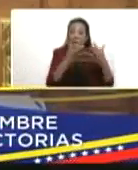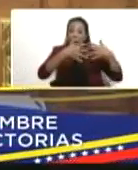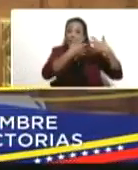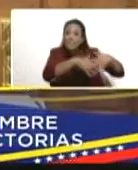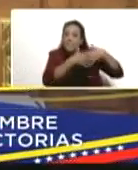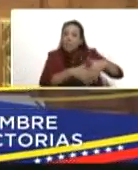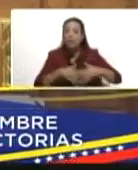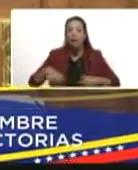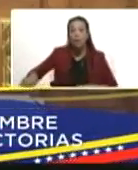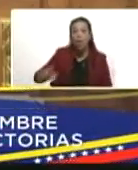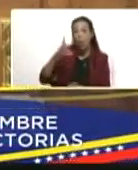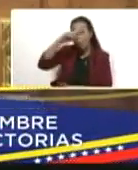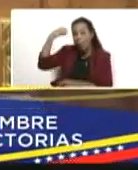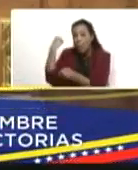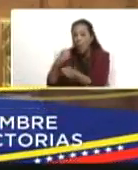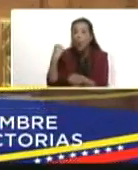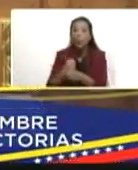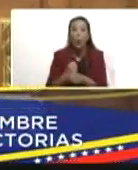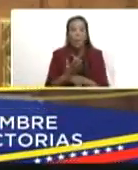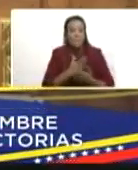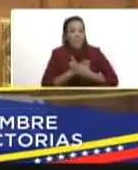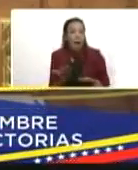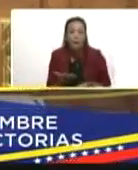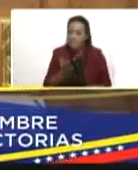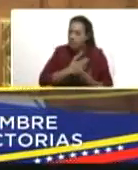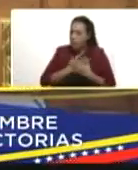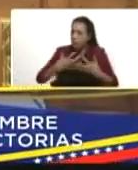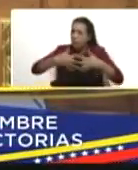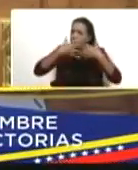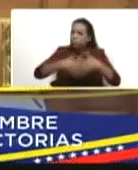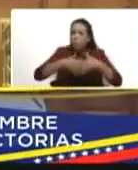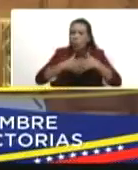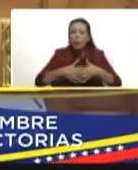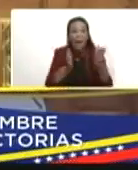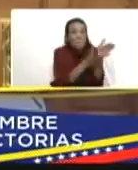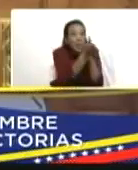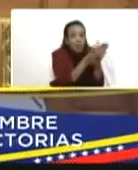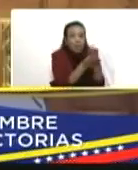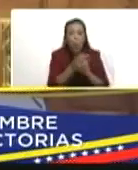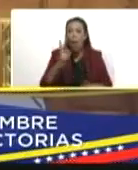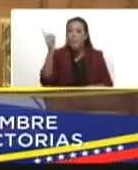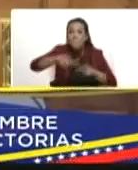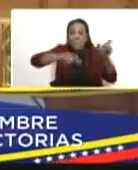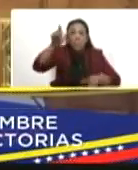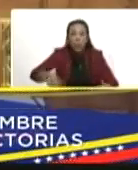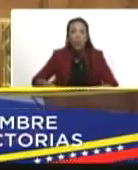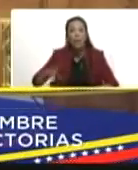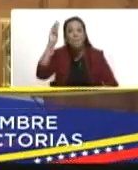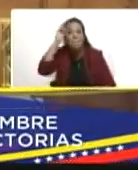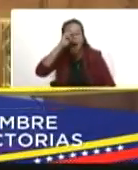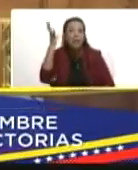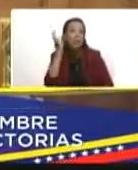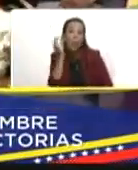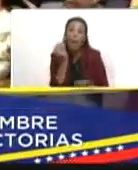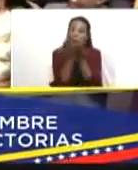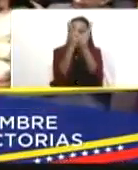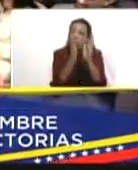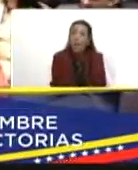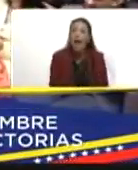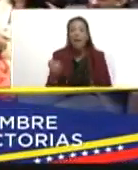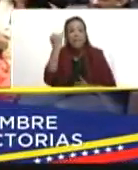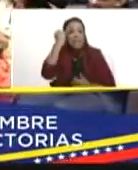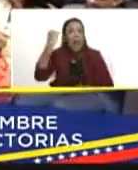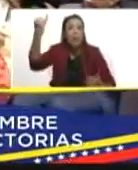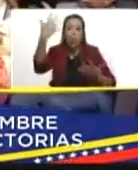empresarias obreros mi amada clase Obrera emprendedores maestros estudiantes